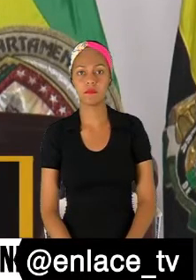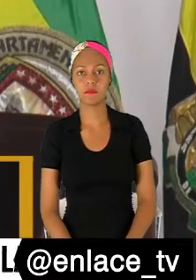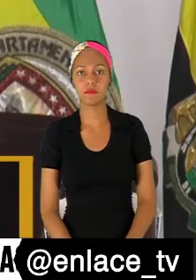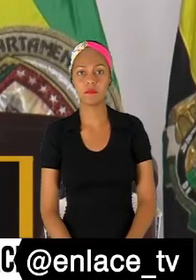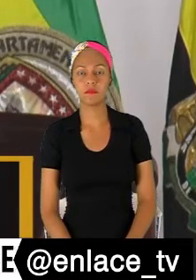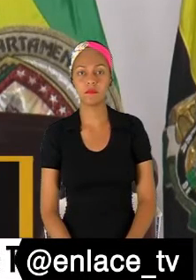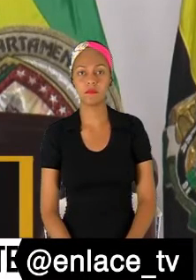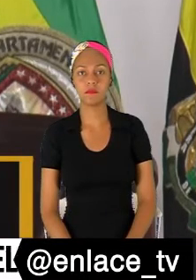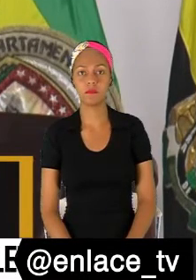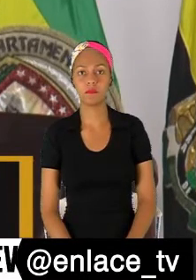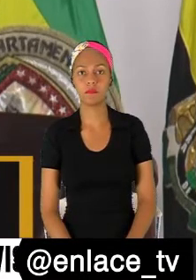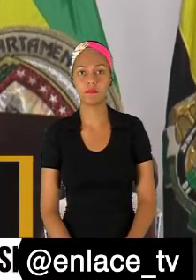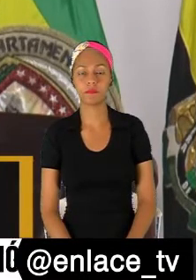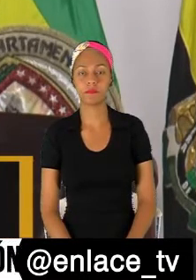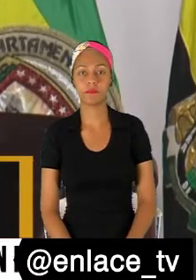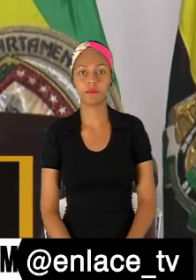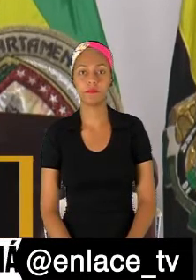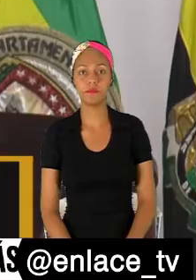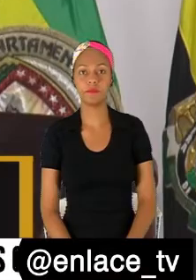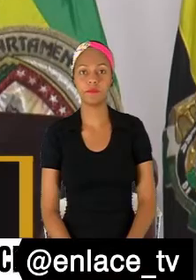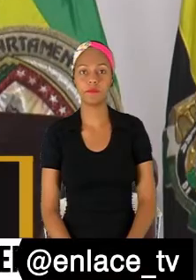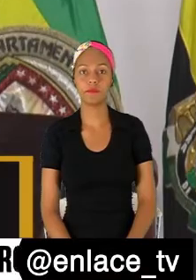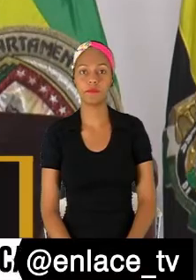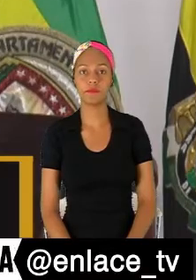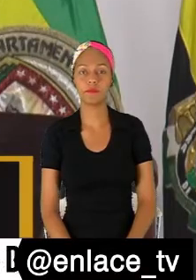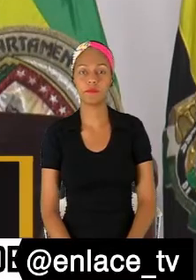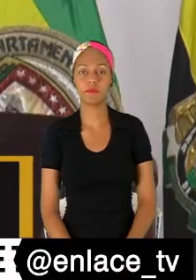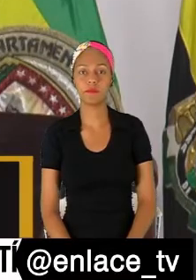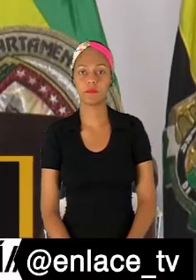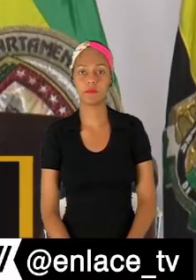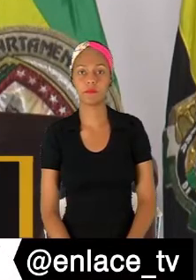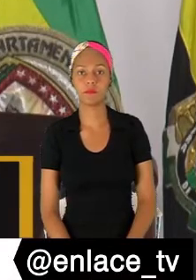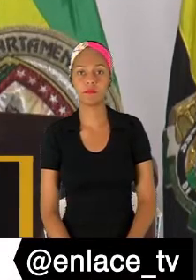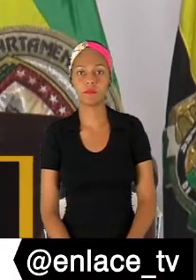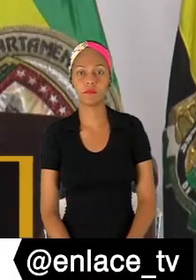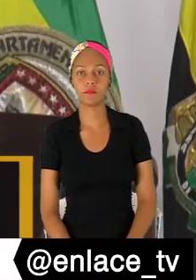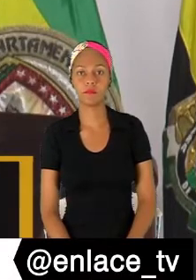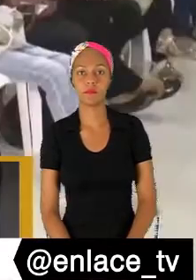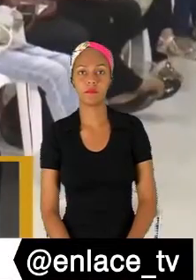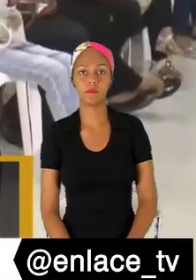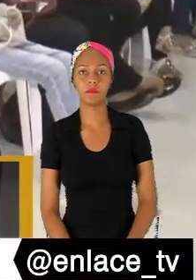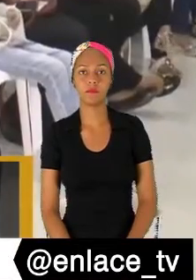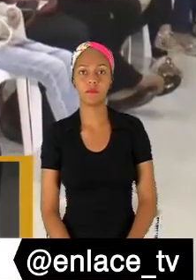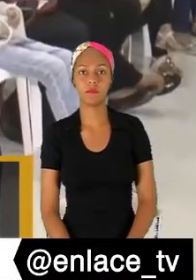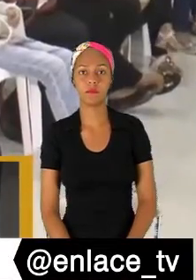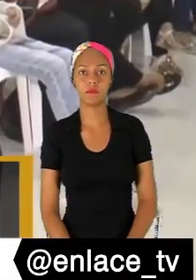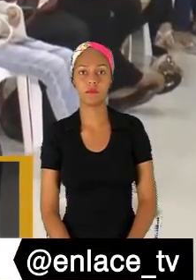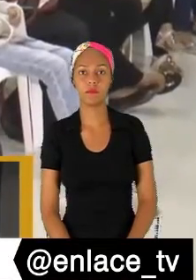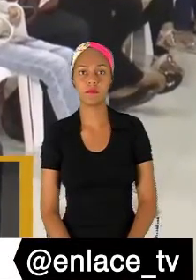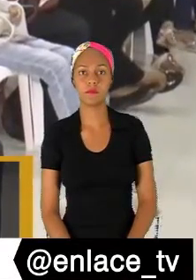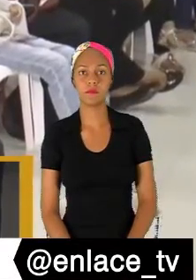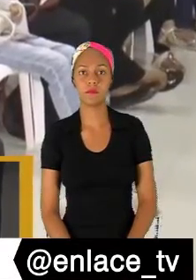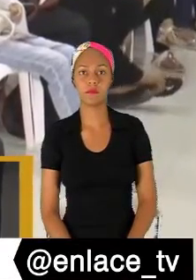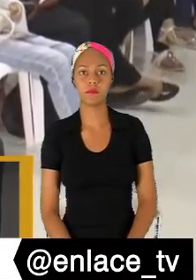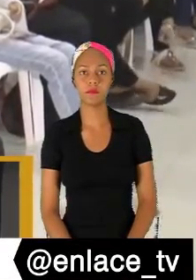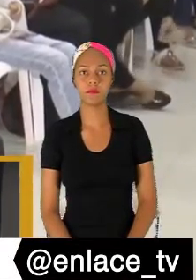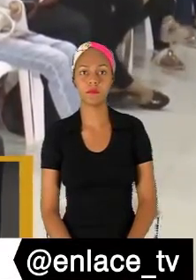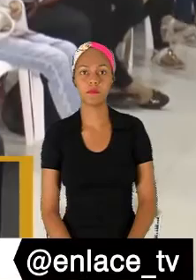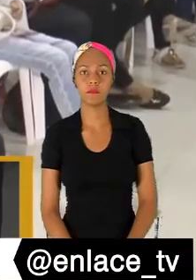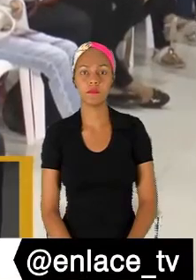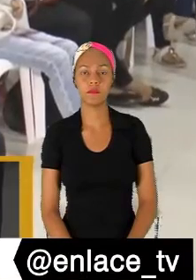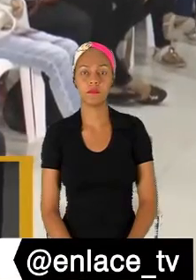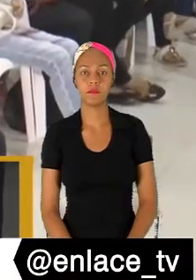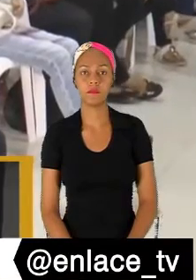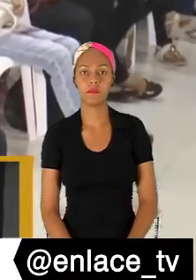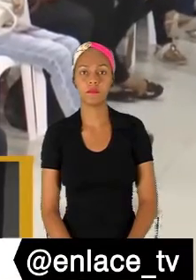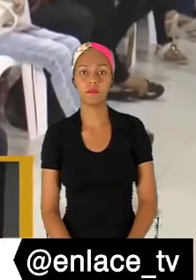de corrupción, problemas de injusticia, problemas de violencia, que nunca han sido resueltos, y por eso